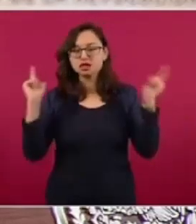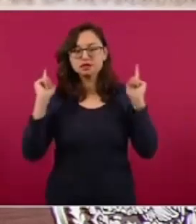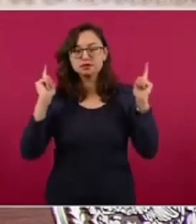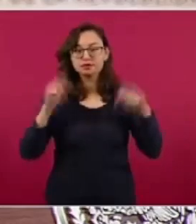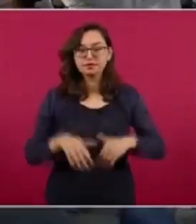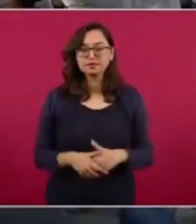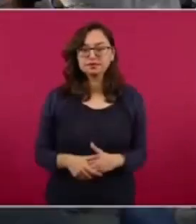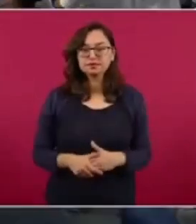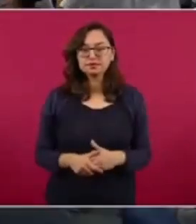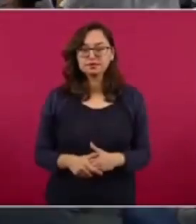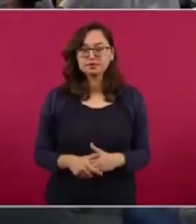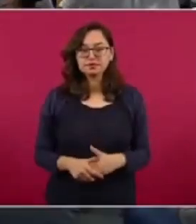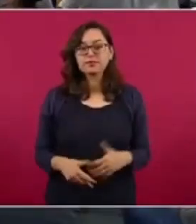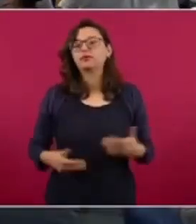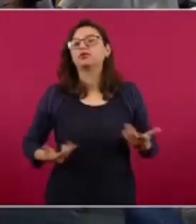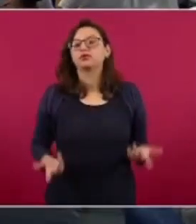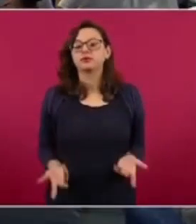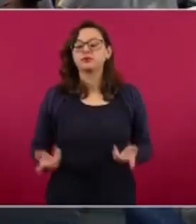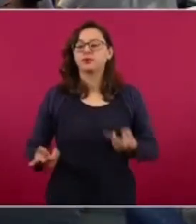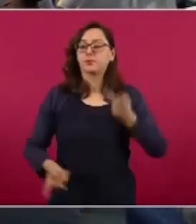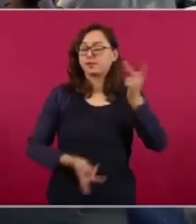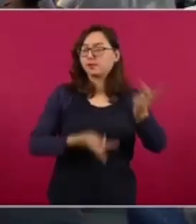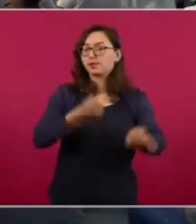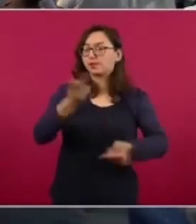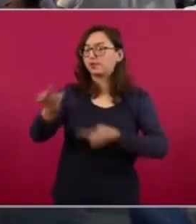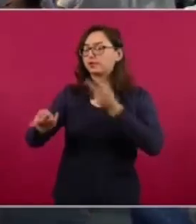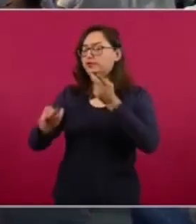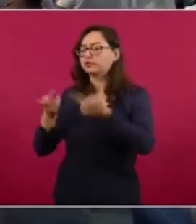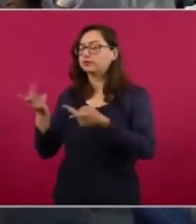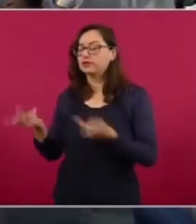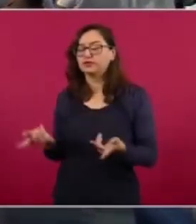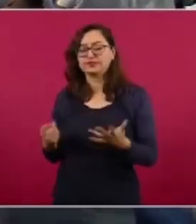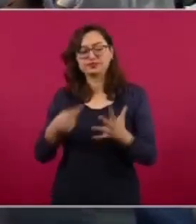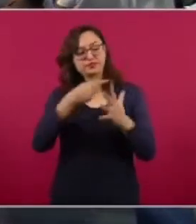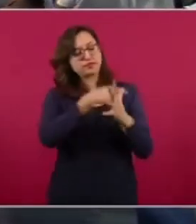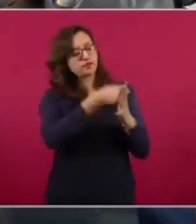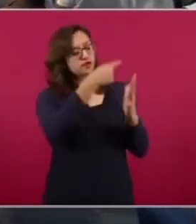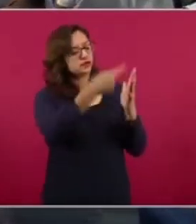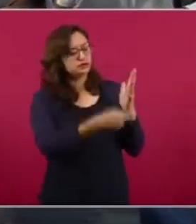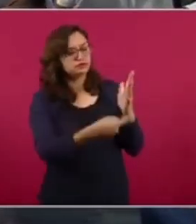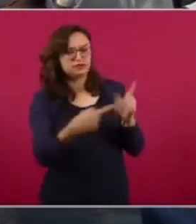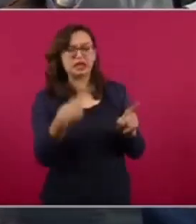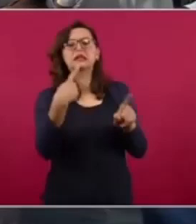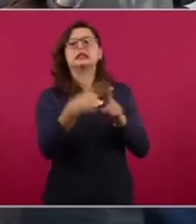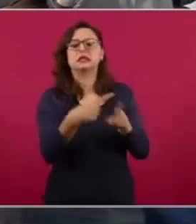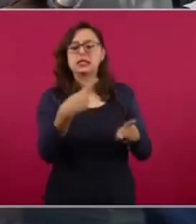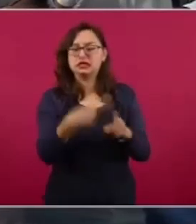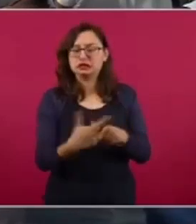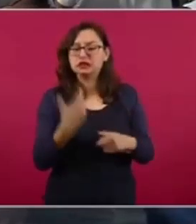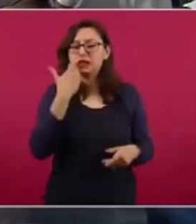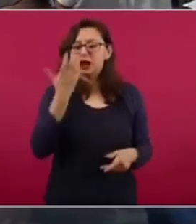Entonces, se hace la encuesta y se ve quién es quién.